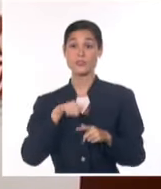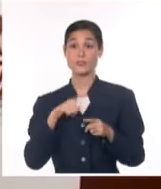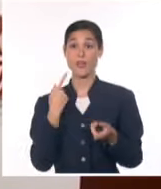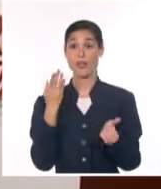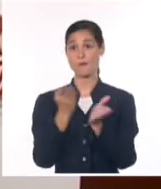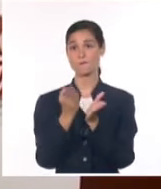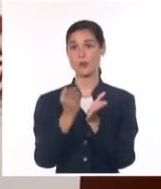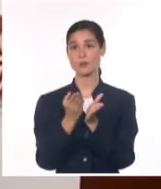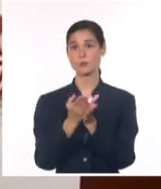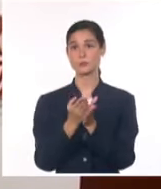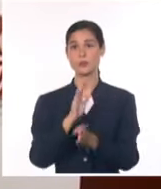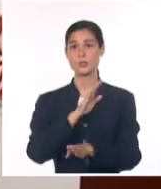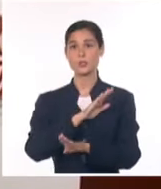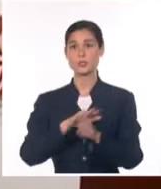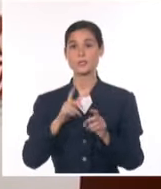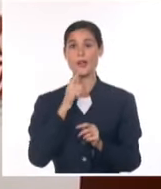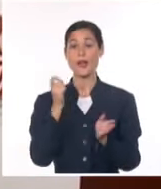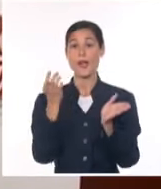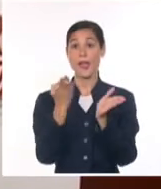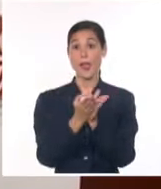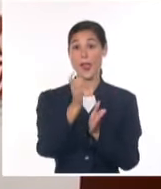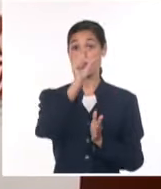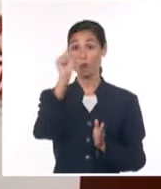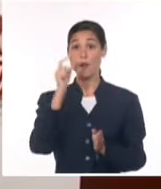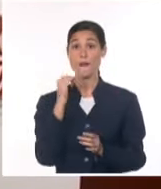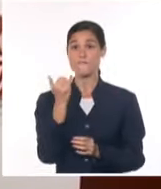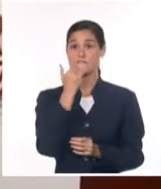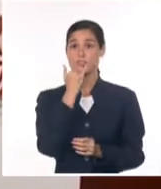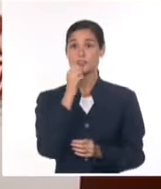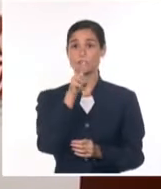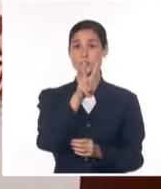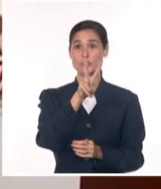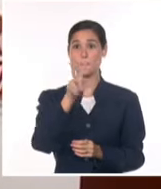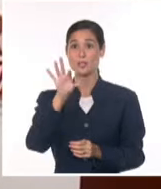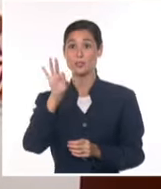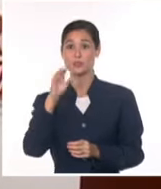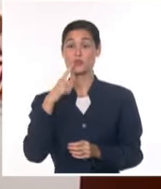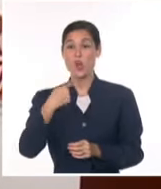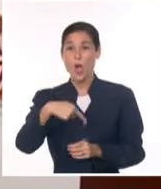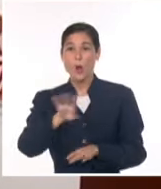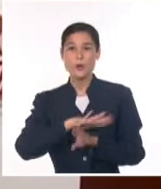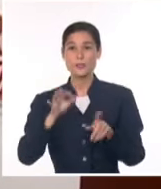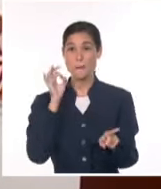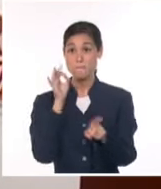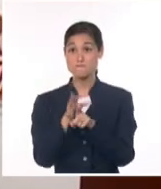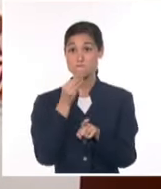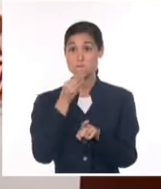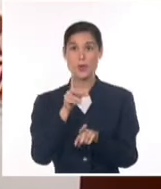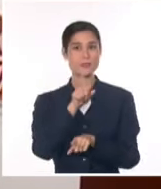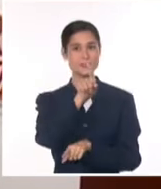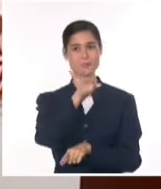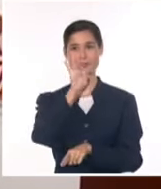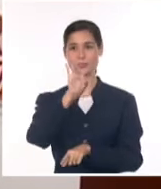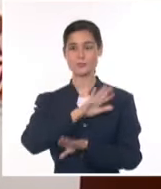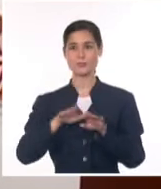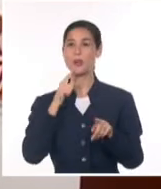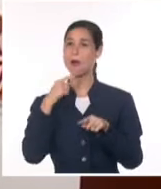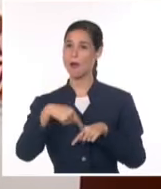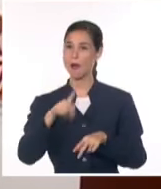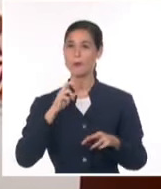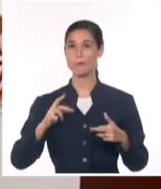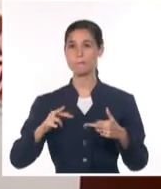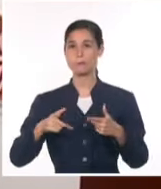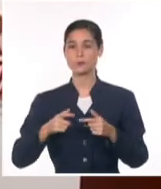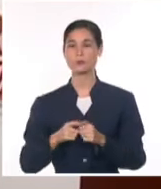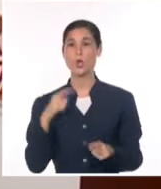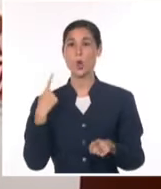de 228 escuelas afectadas, 18 han sido recuperadas en el territorio. Tras un estudio efectuado, 65